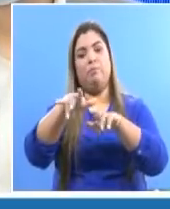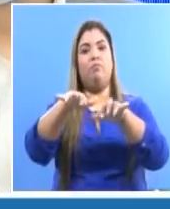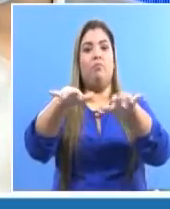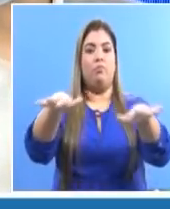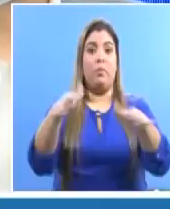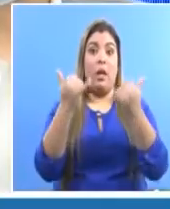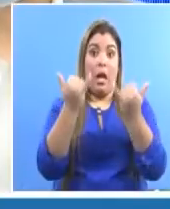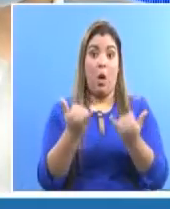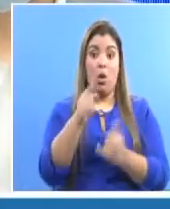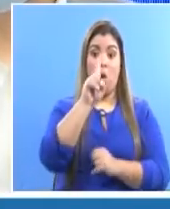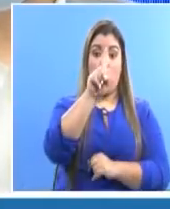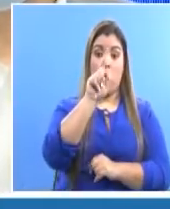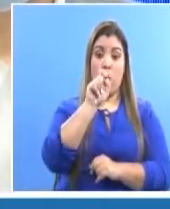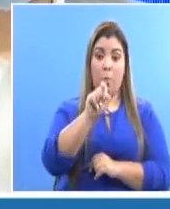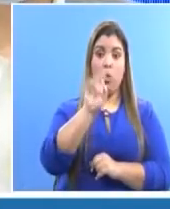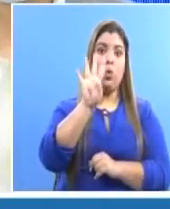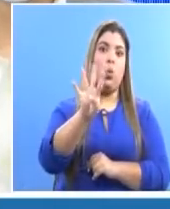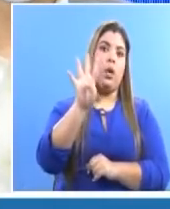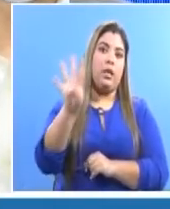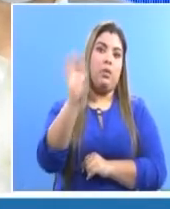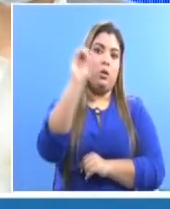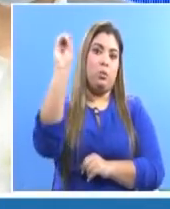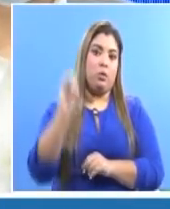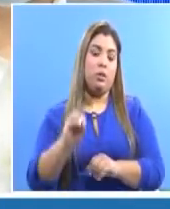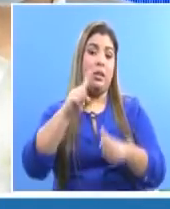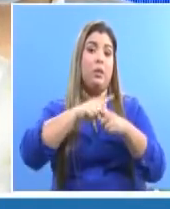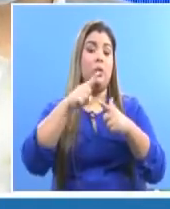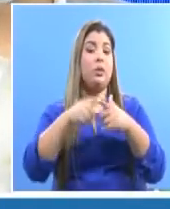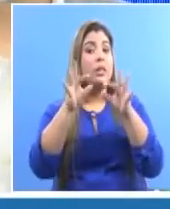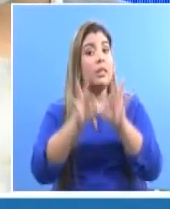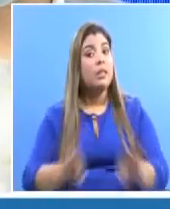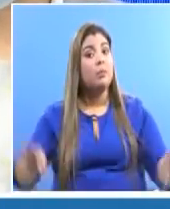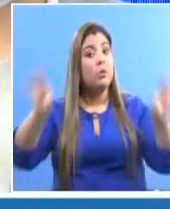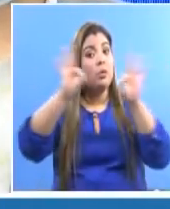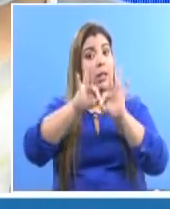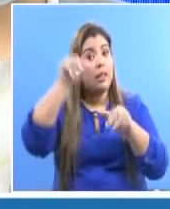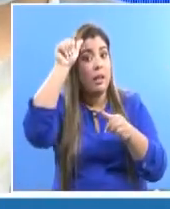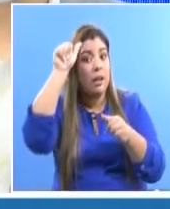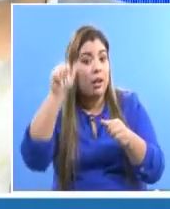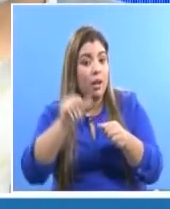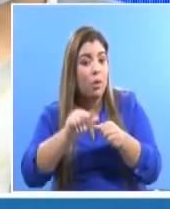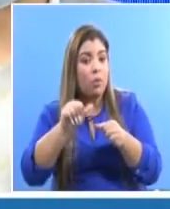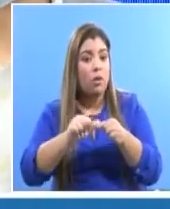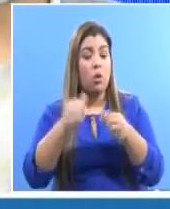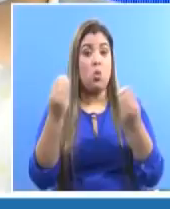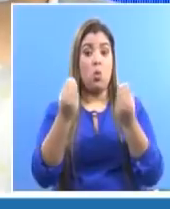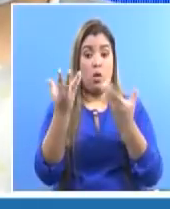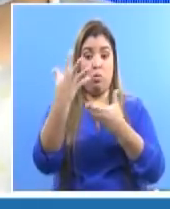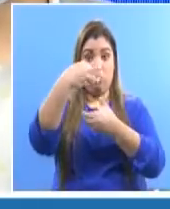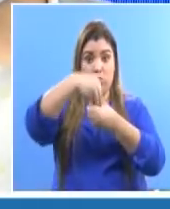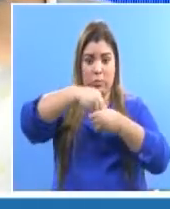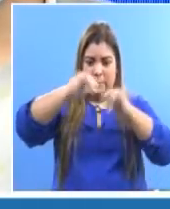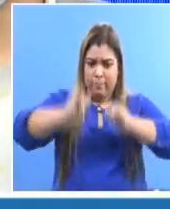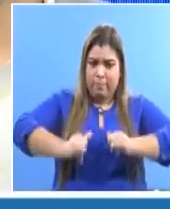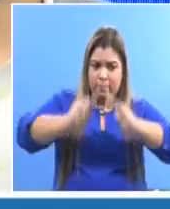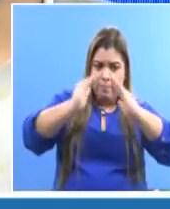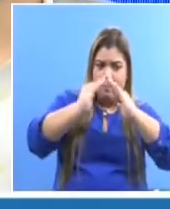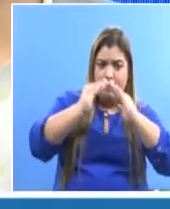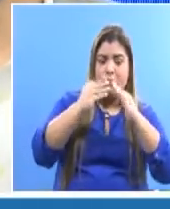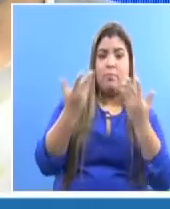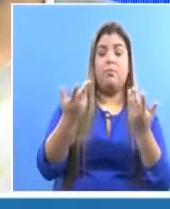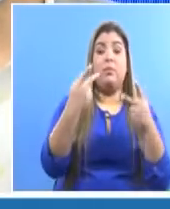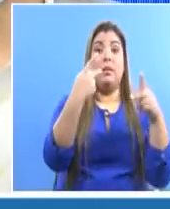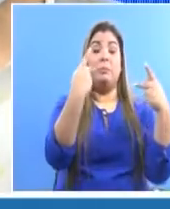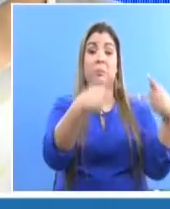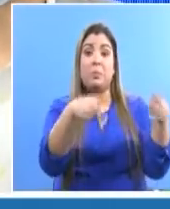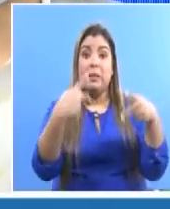es de 1.44. Es importante recordar que cuando entramos en el confinamiento y se puso como en riesgo